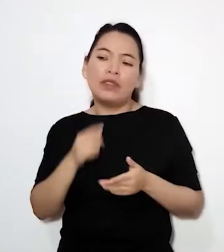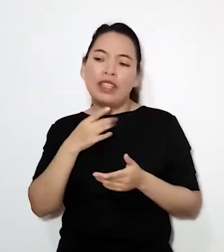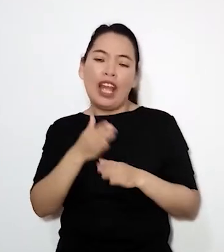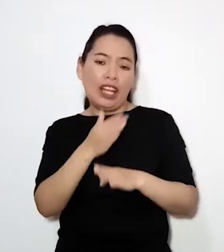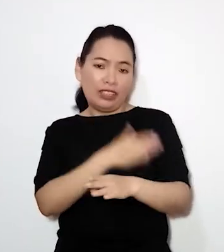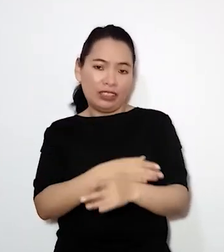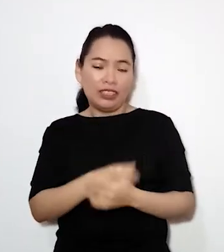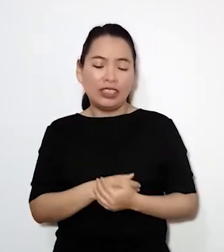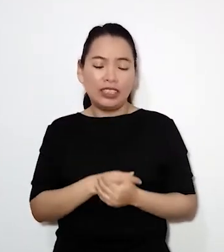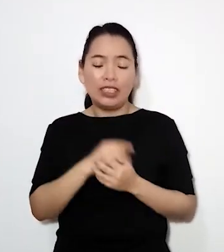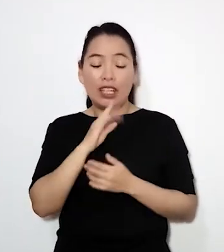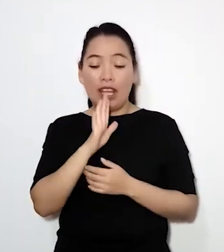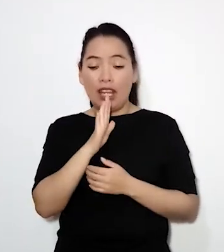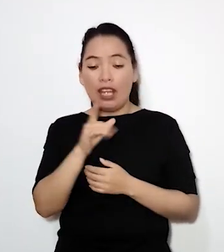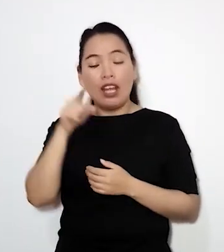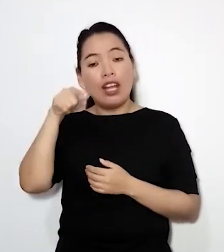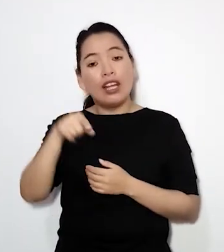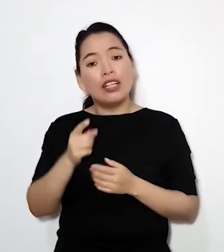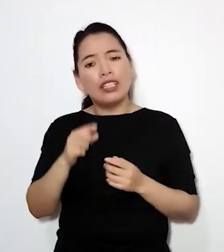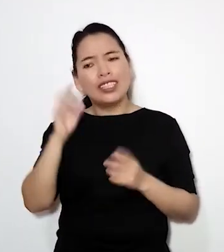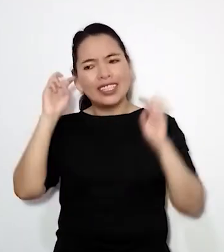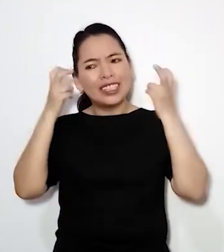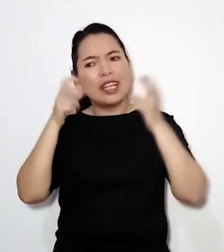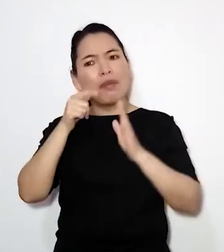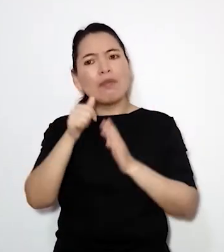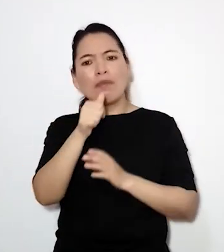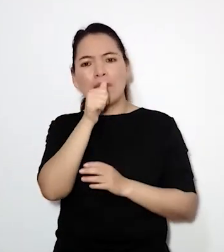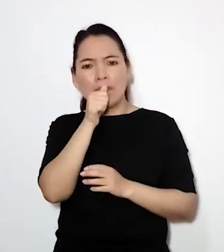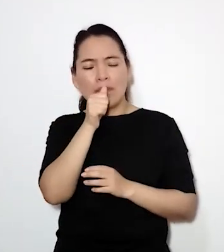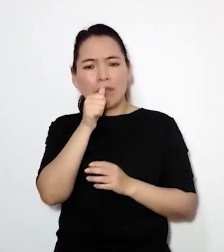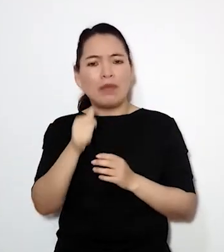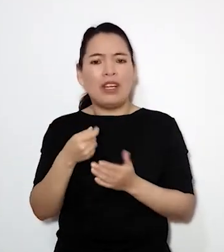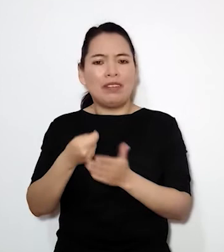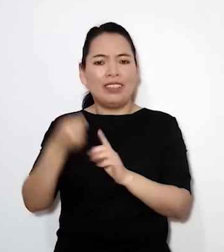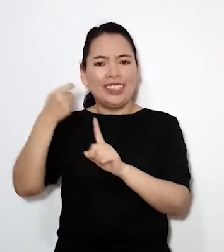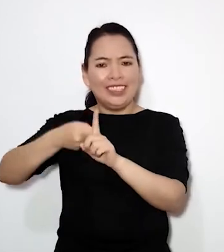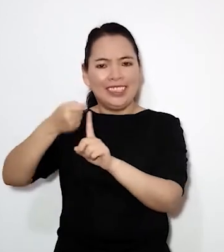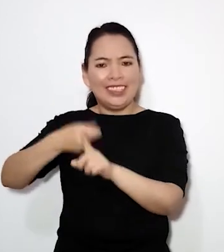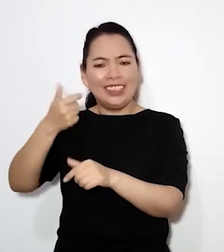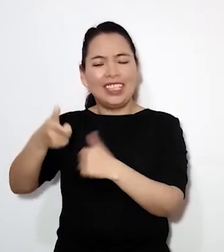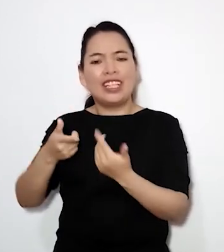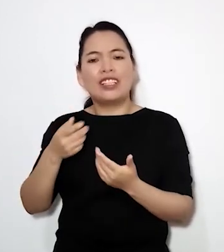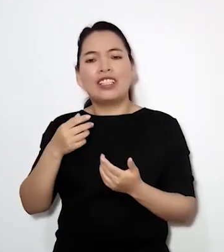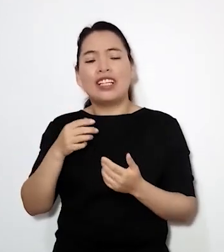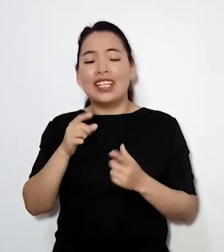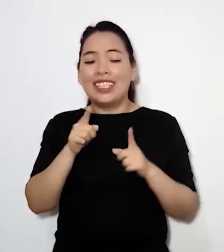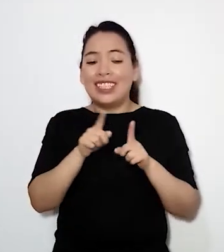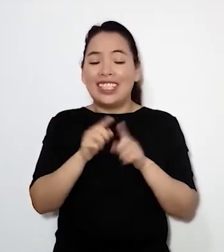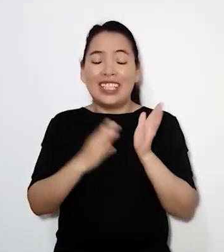la privatización es central y cómo la ausencia de un sistema público realmente puede